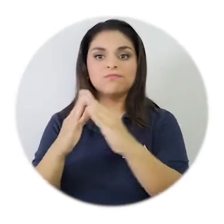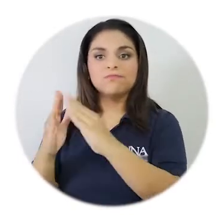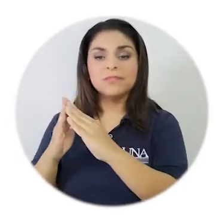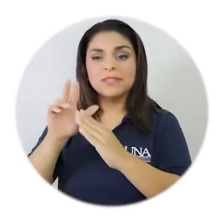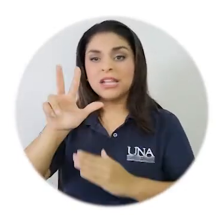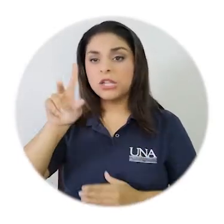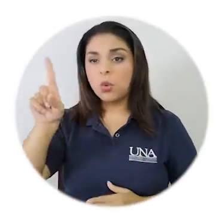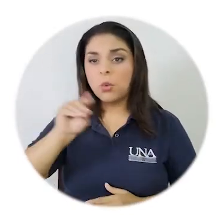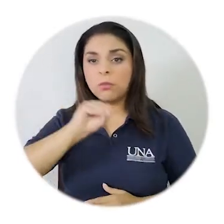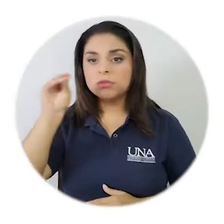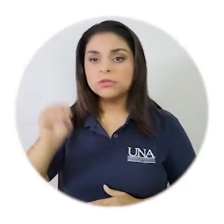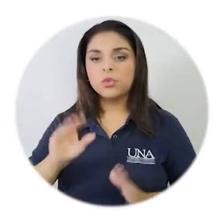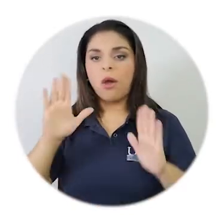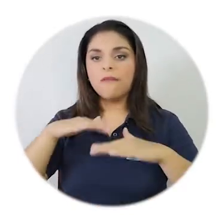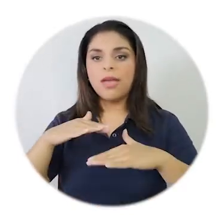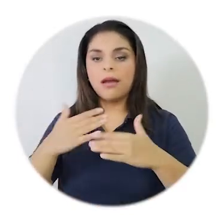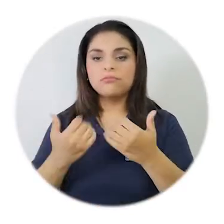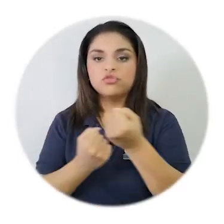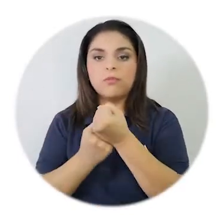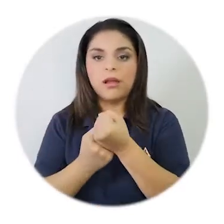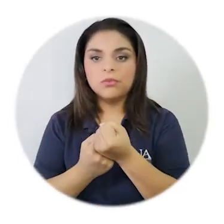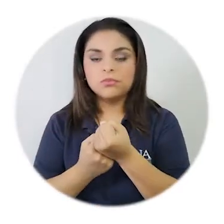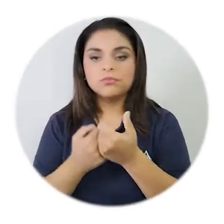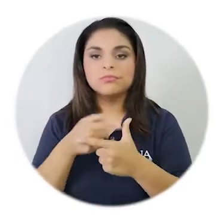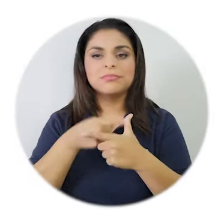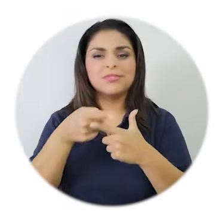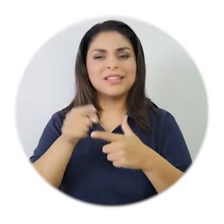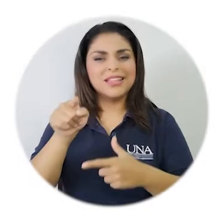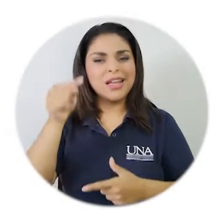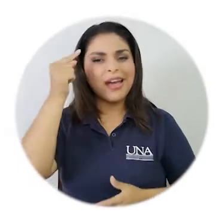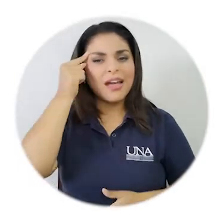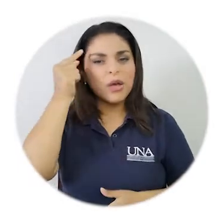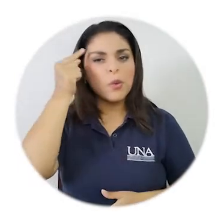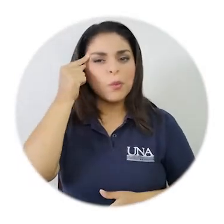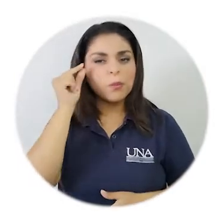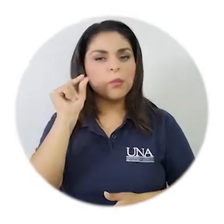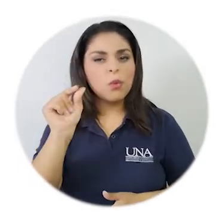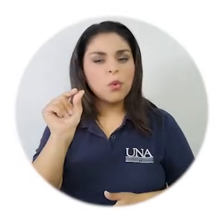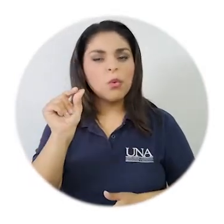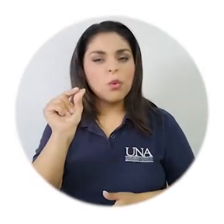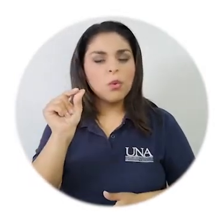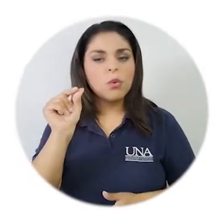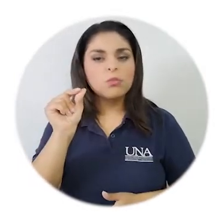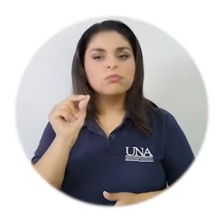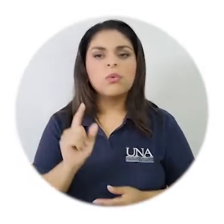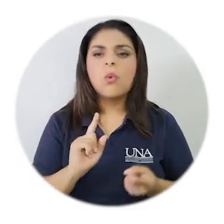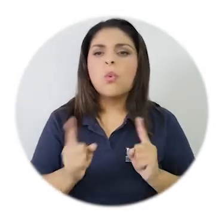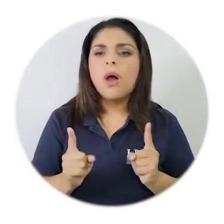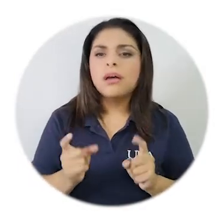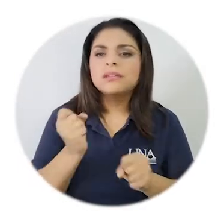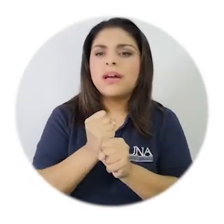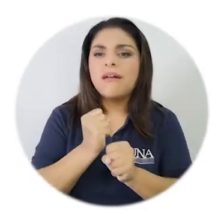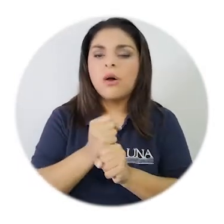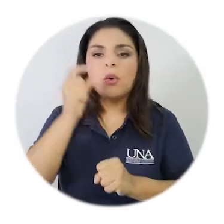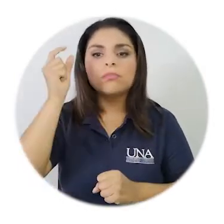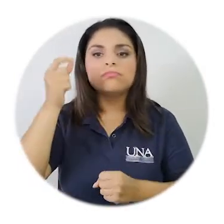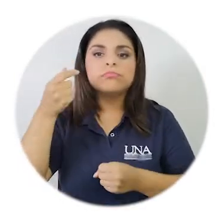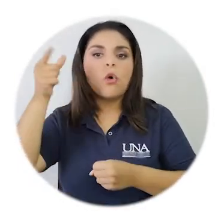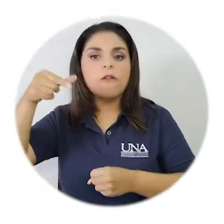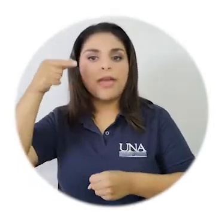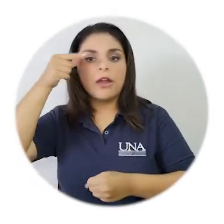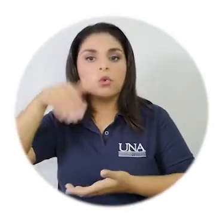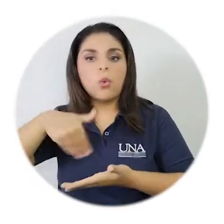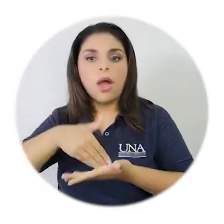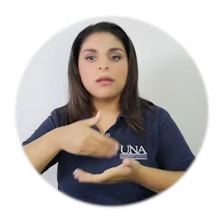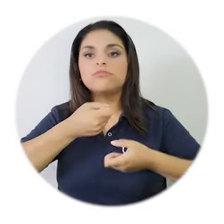habitacional, ¿verdad?, 31% no estaban respaldados. Y esto nos pone a pensar un poquito, ¿cuál es el papel que tienen